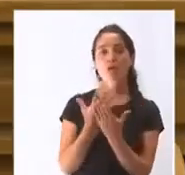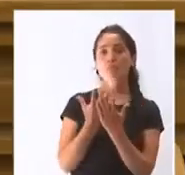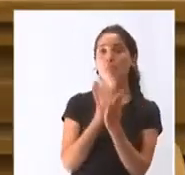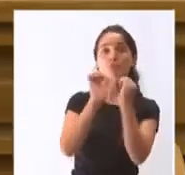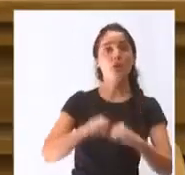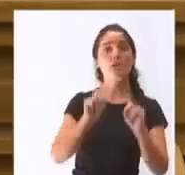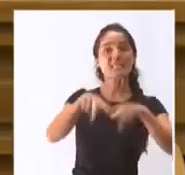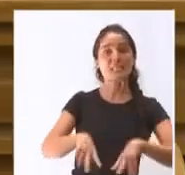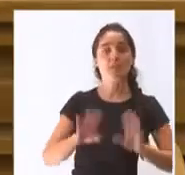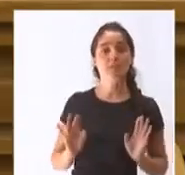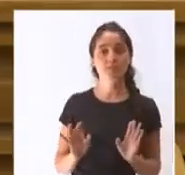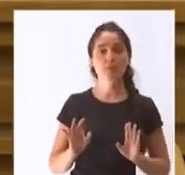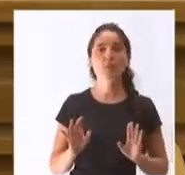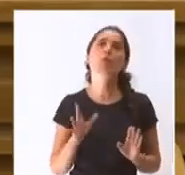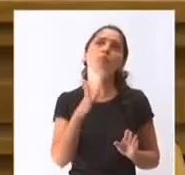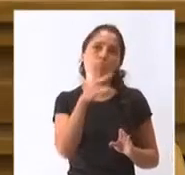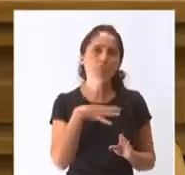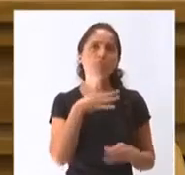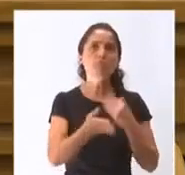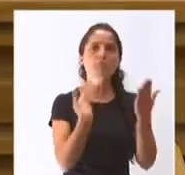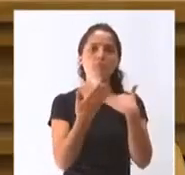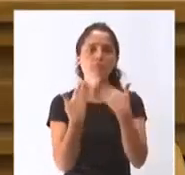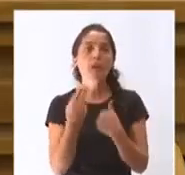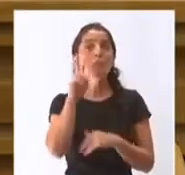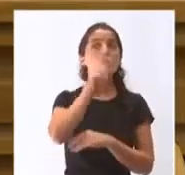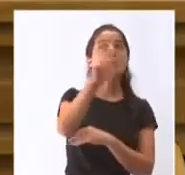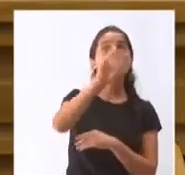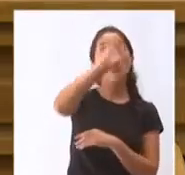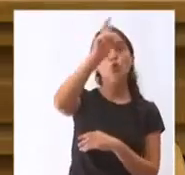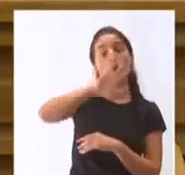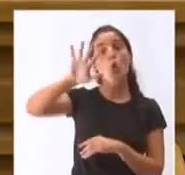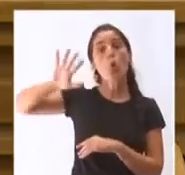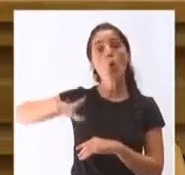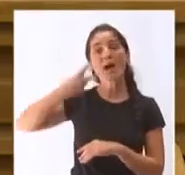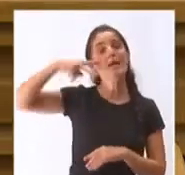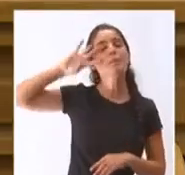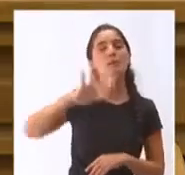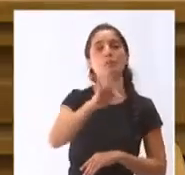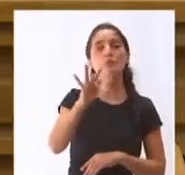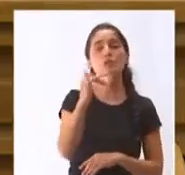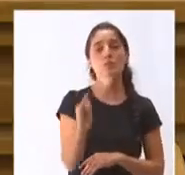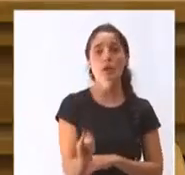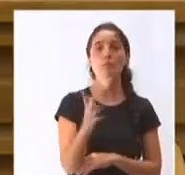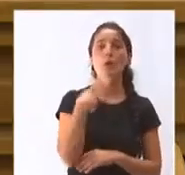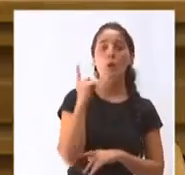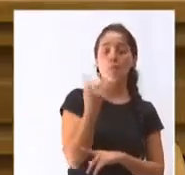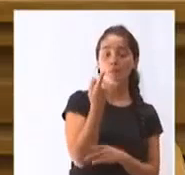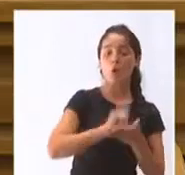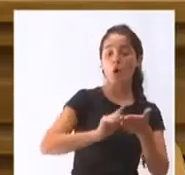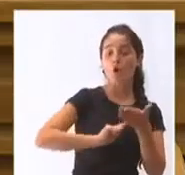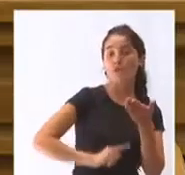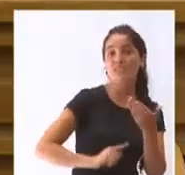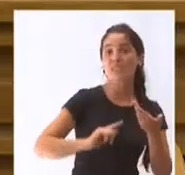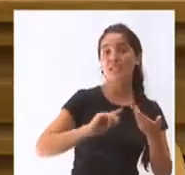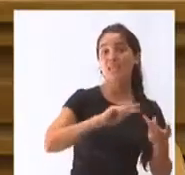para poner de acuerdo hay experiencias positivas en otros sitios y lo vemos bien poner de acuerdo después de las oficinas de intermediación que hemos hecho de